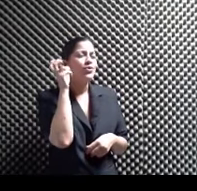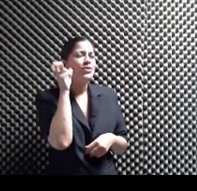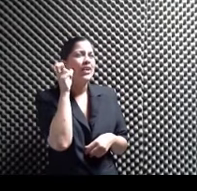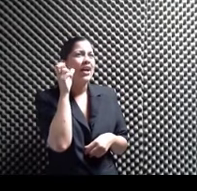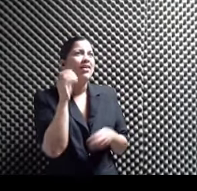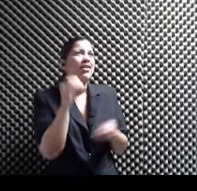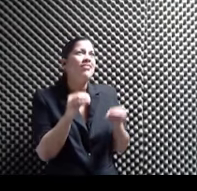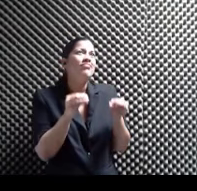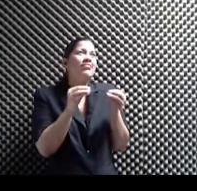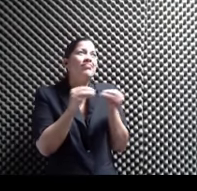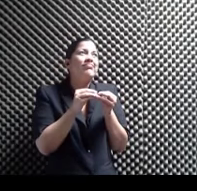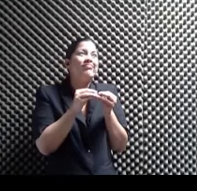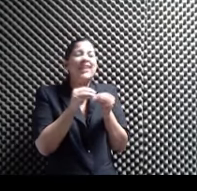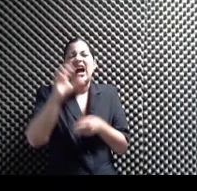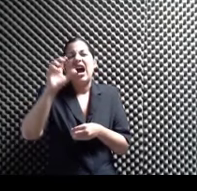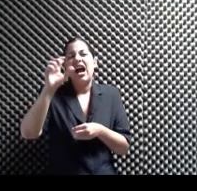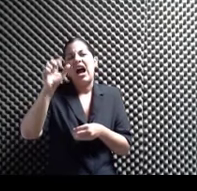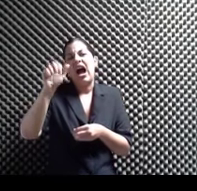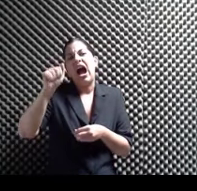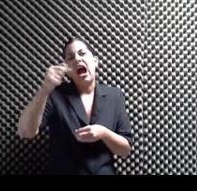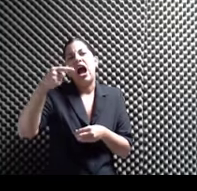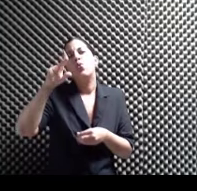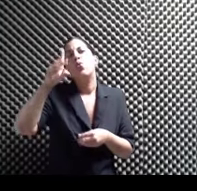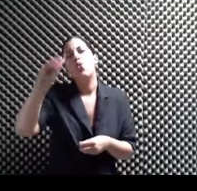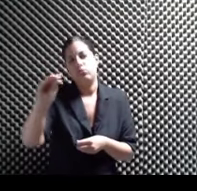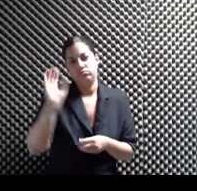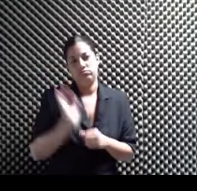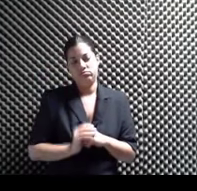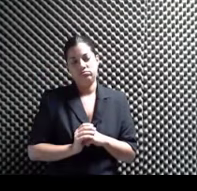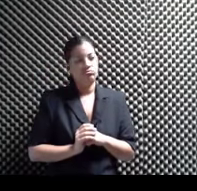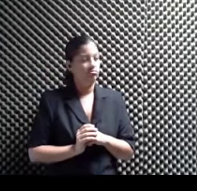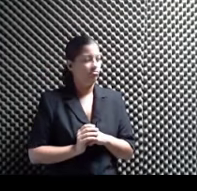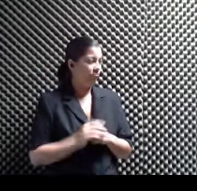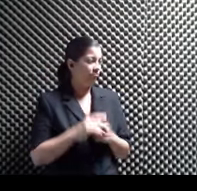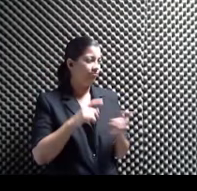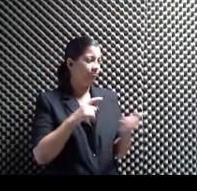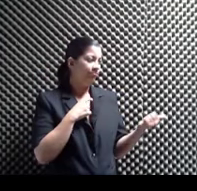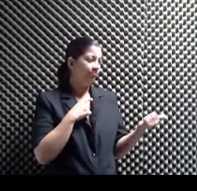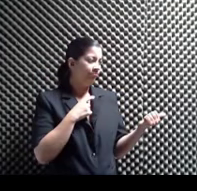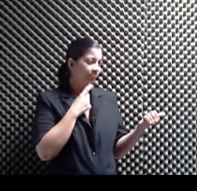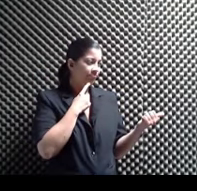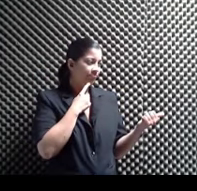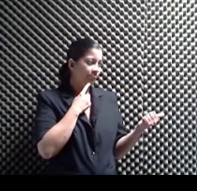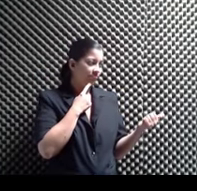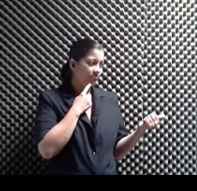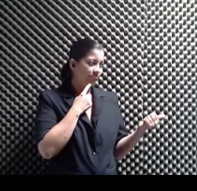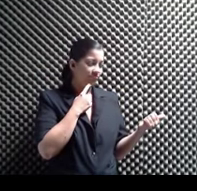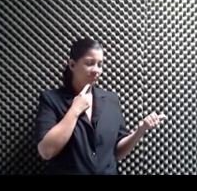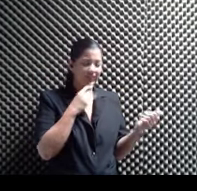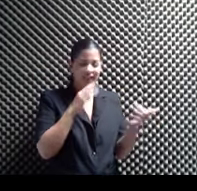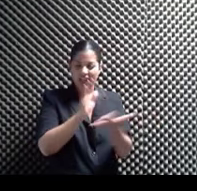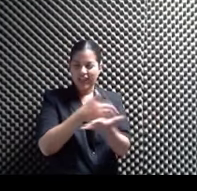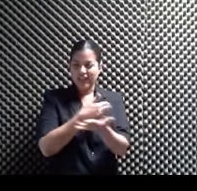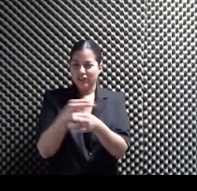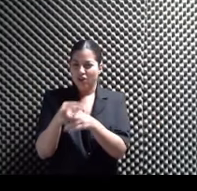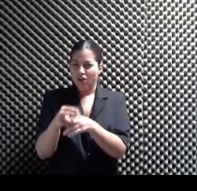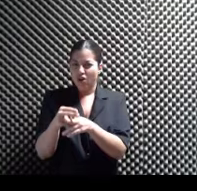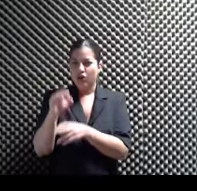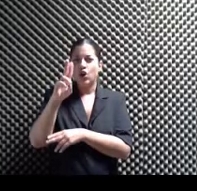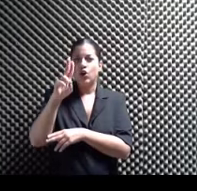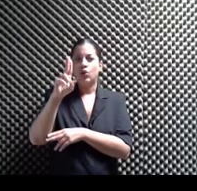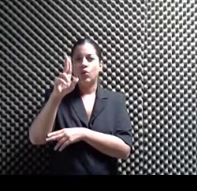Ah, ok Y entonces Lo tengo En varios temas El solo de rumbita Es con Con ese bajo Y hay un